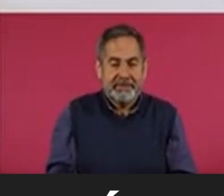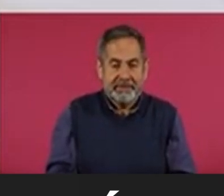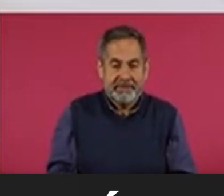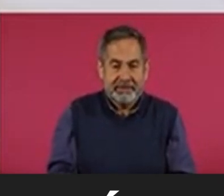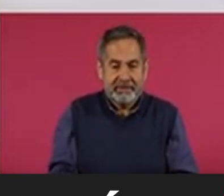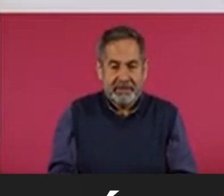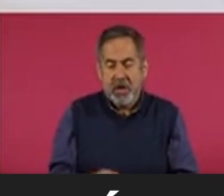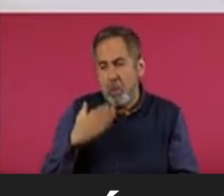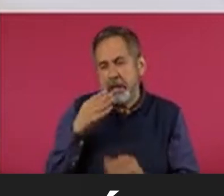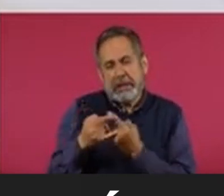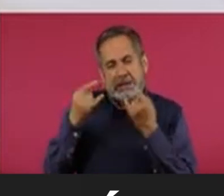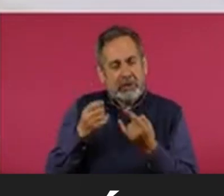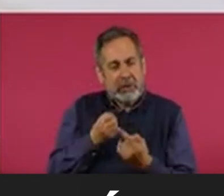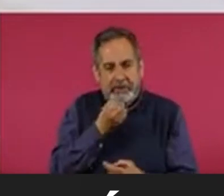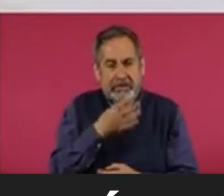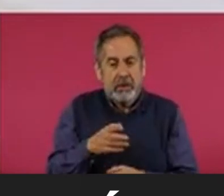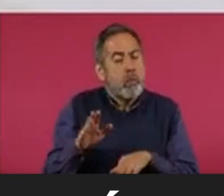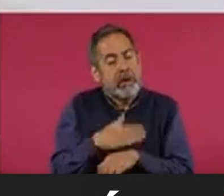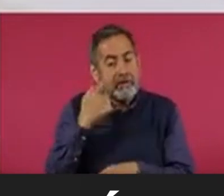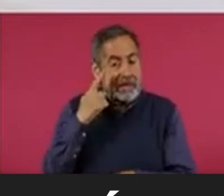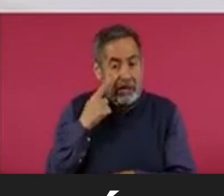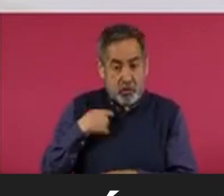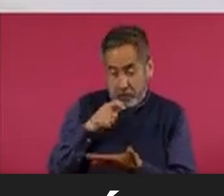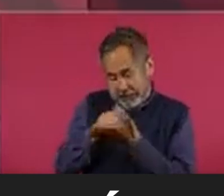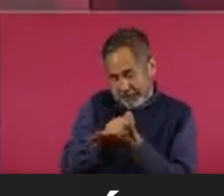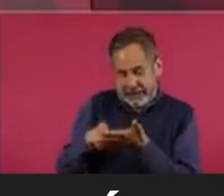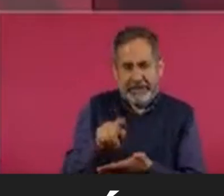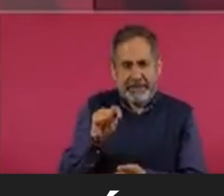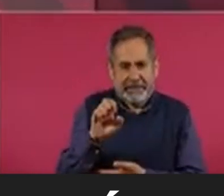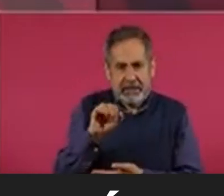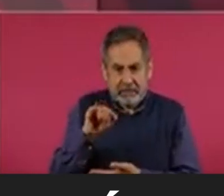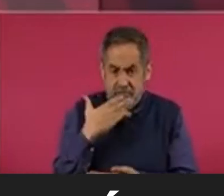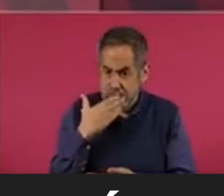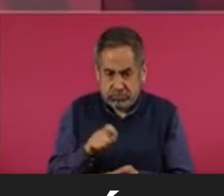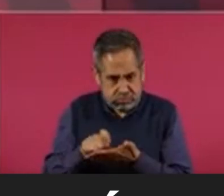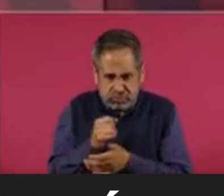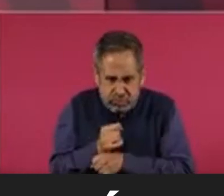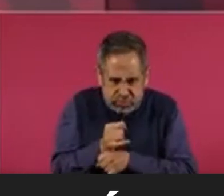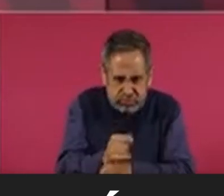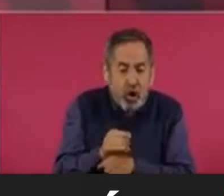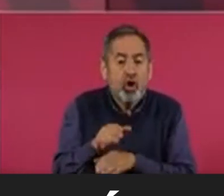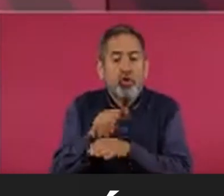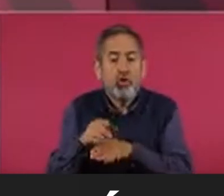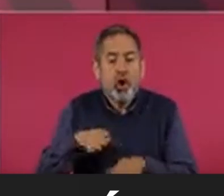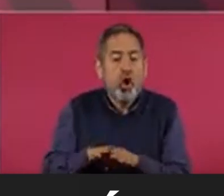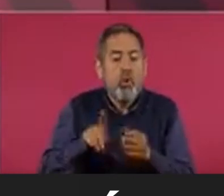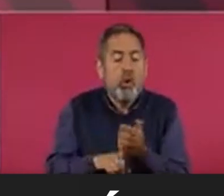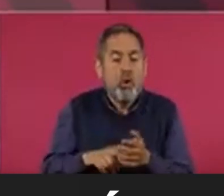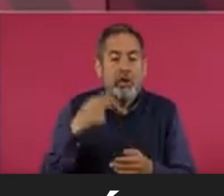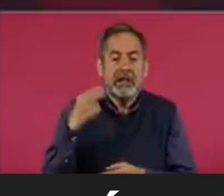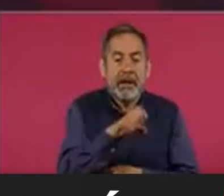Hay una buena anécdota porque la tesis es un buen trabajo de investigación sobre la formación del Estado